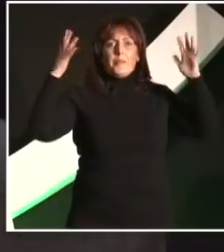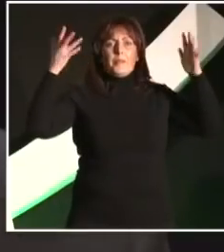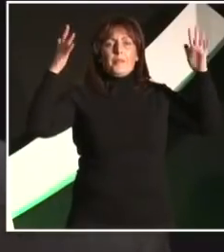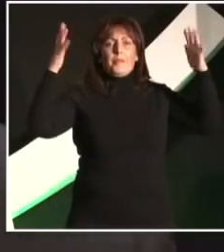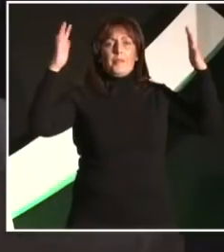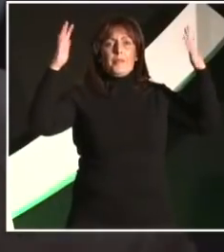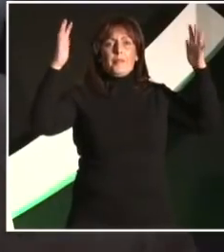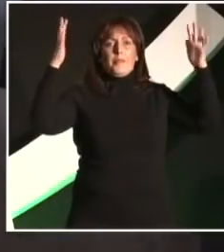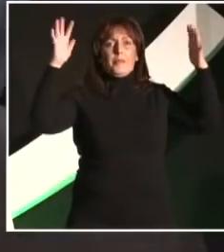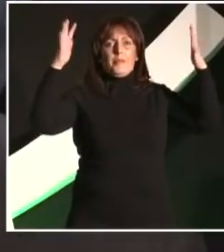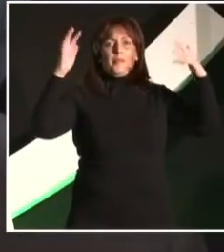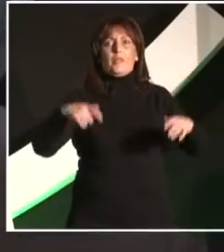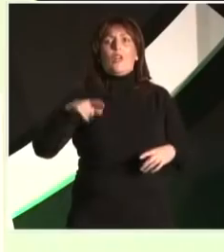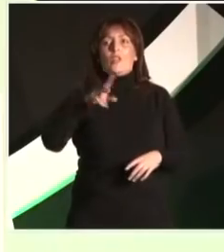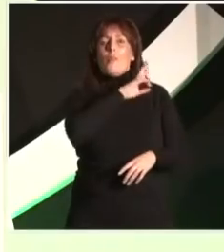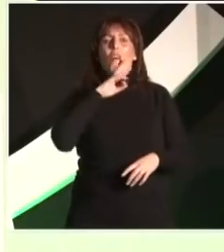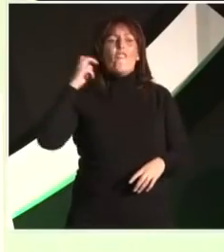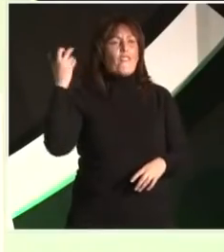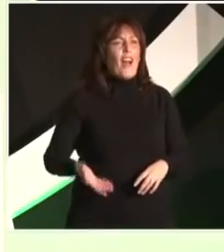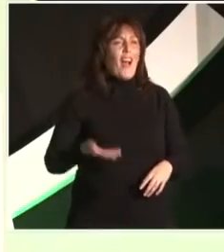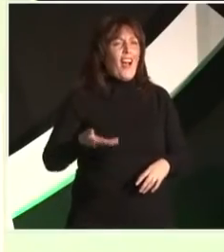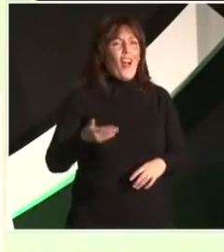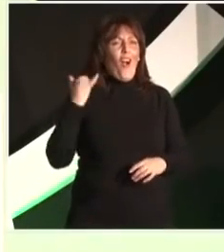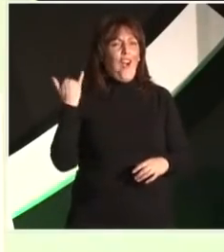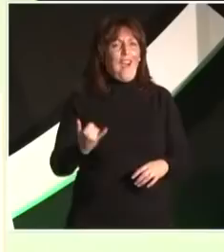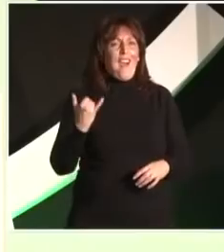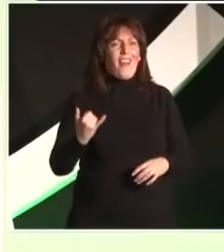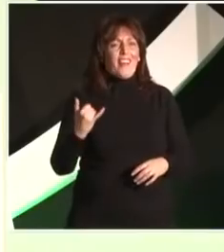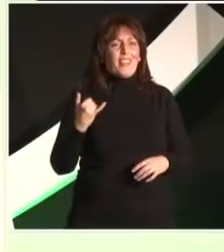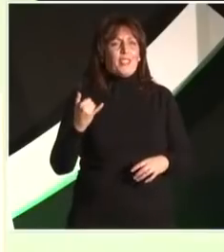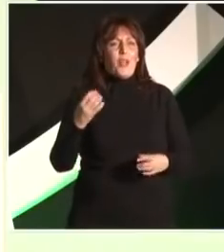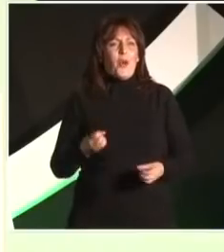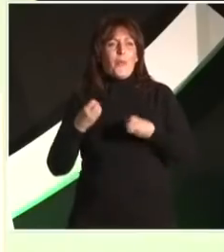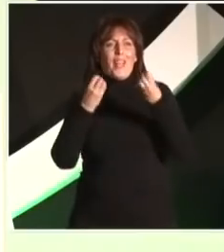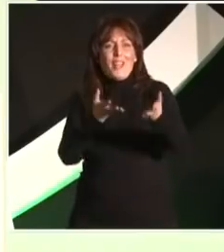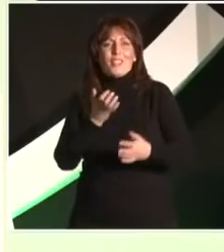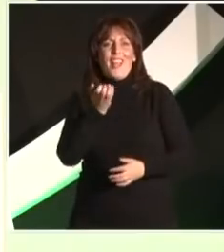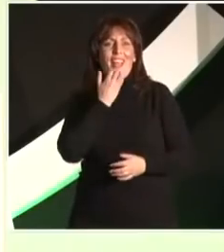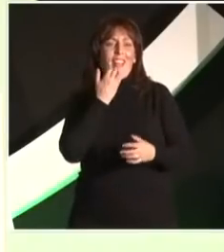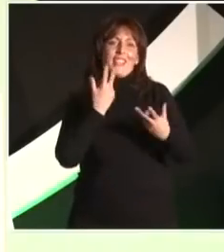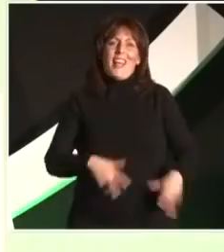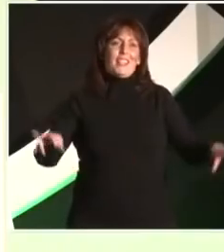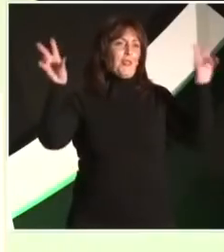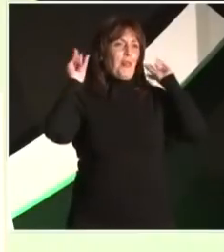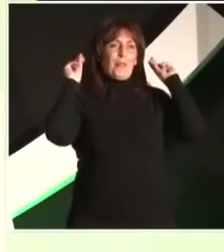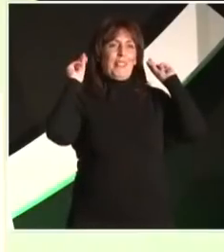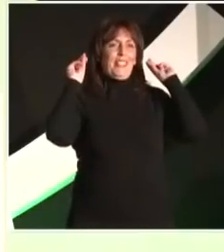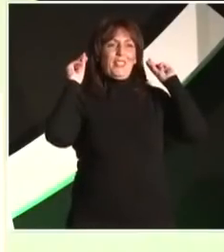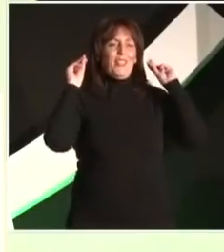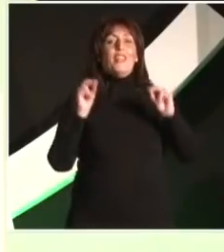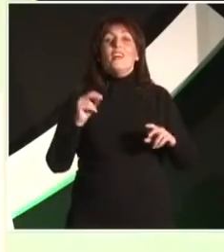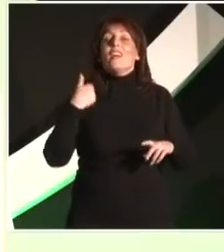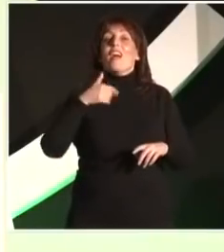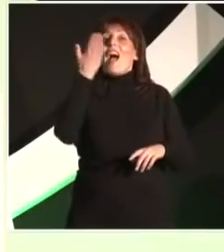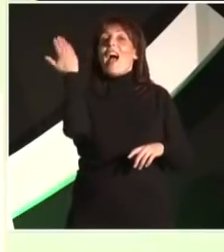Tenemos algo mucho más valioso. Fijaos, os voy a contar una anécdota y con esto voy terminando. En el